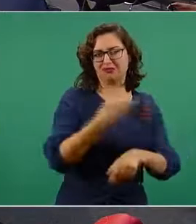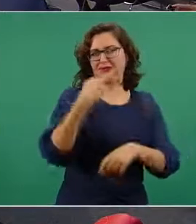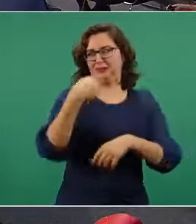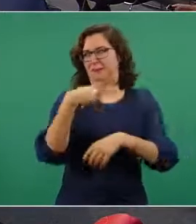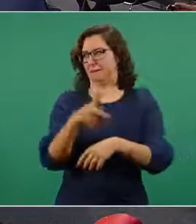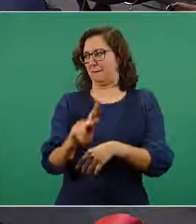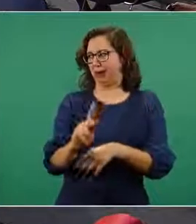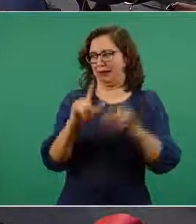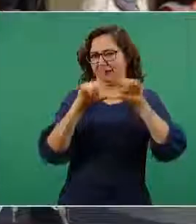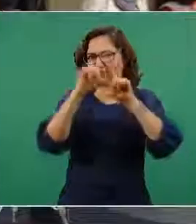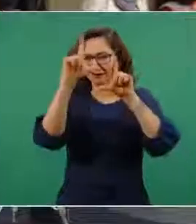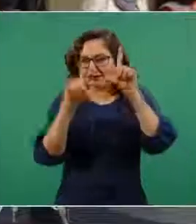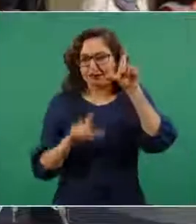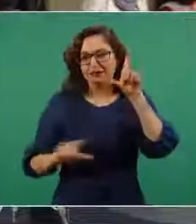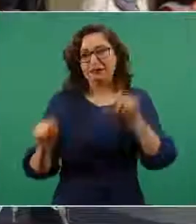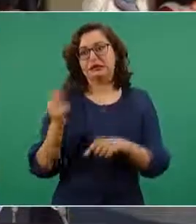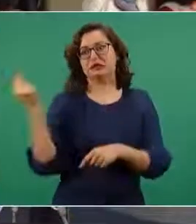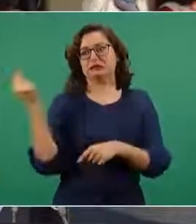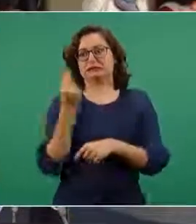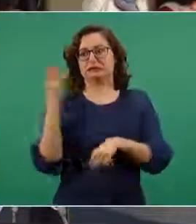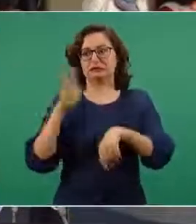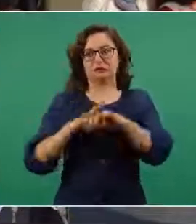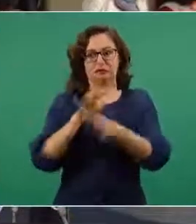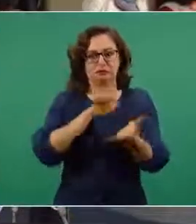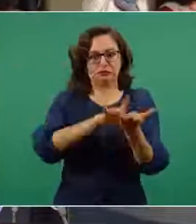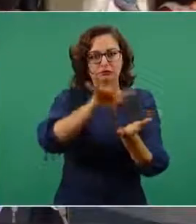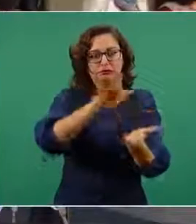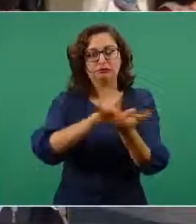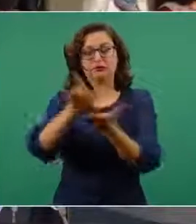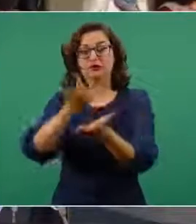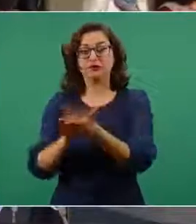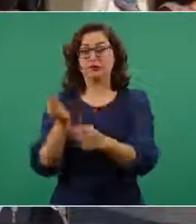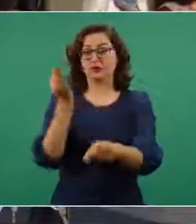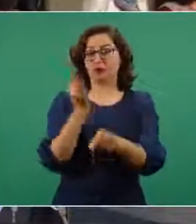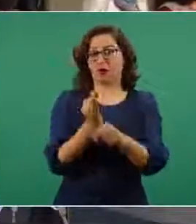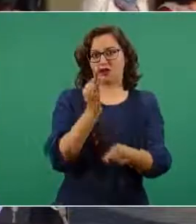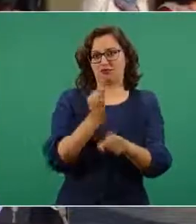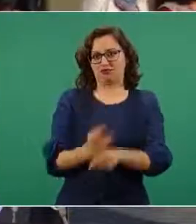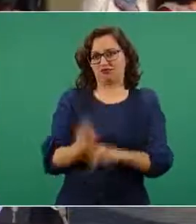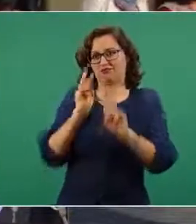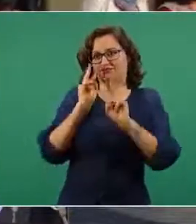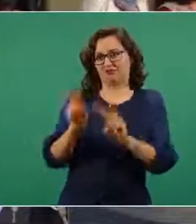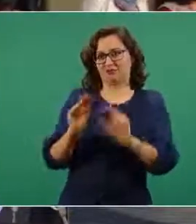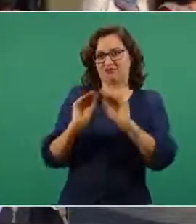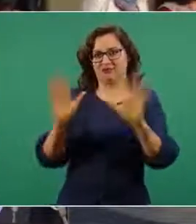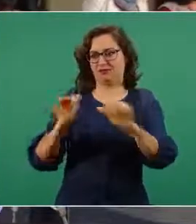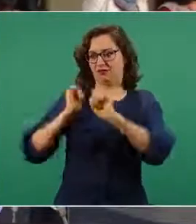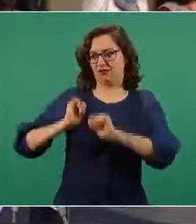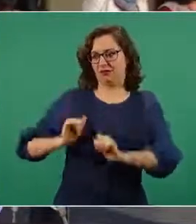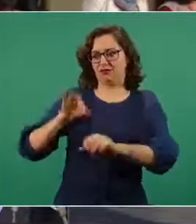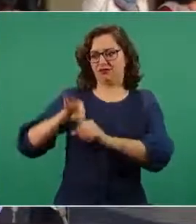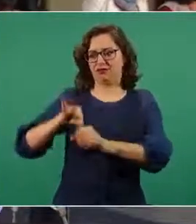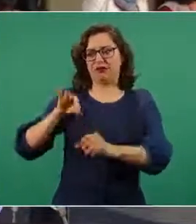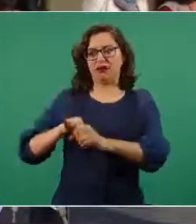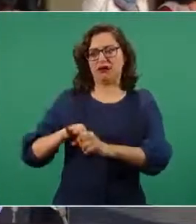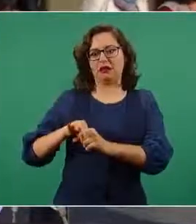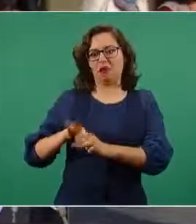los órganos electorales se están inclinando hacia un lado, pues esta fiscalía